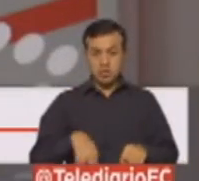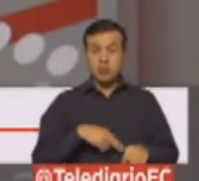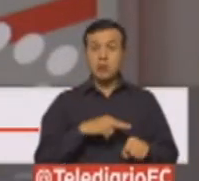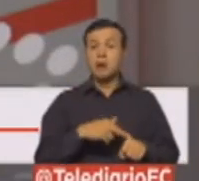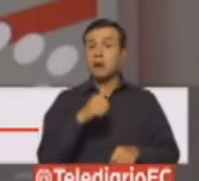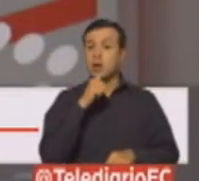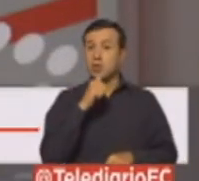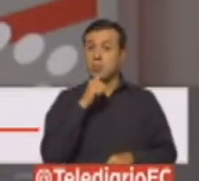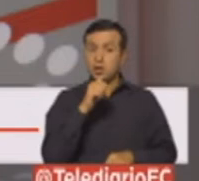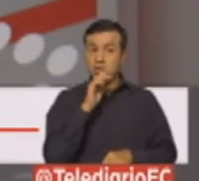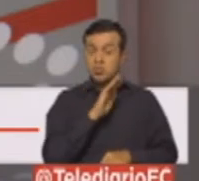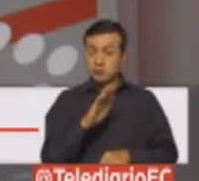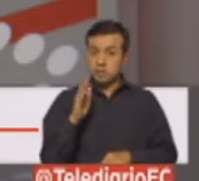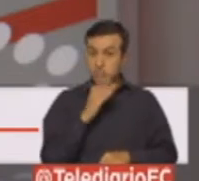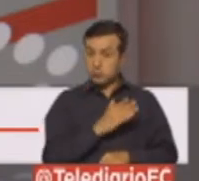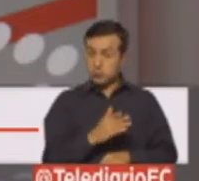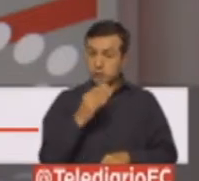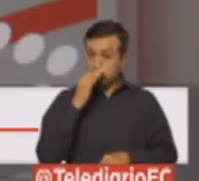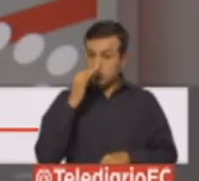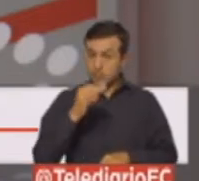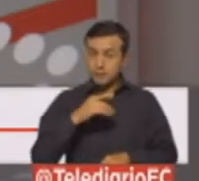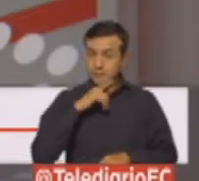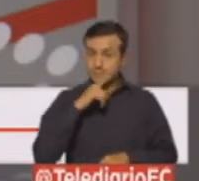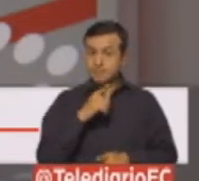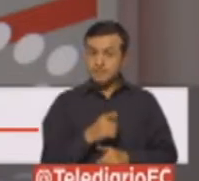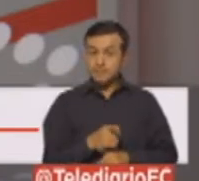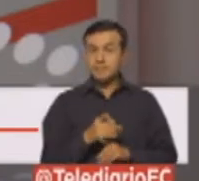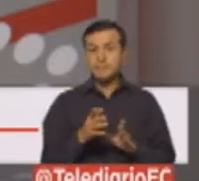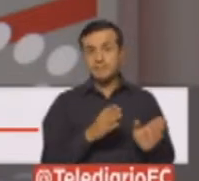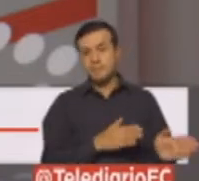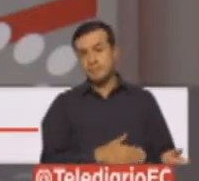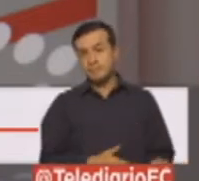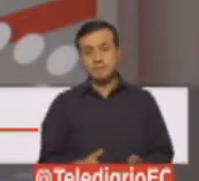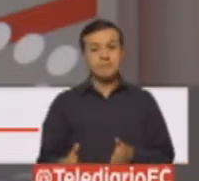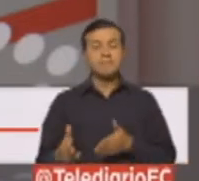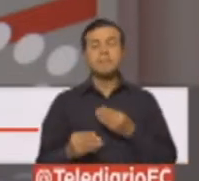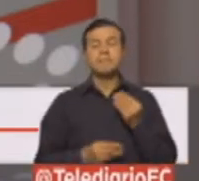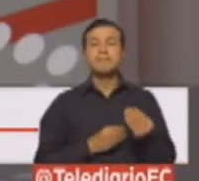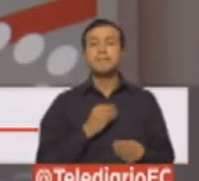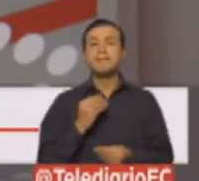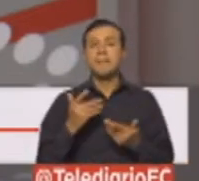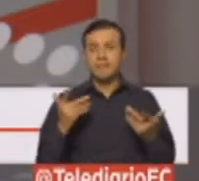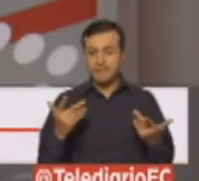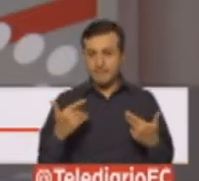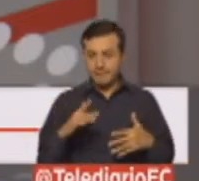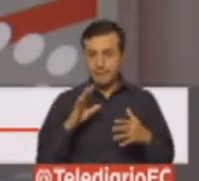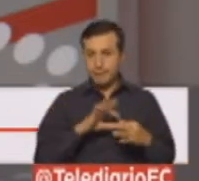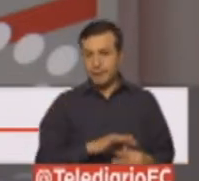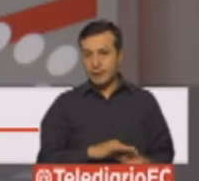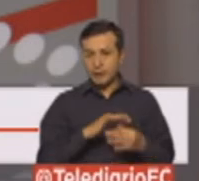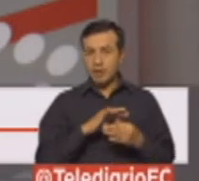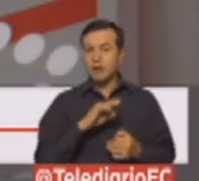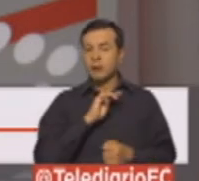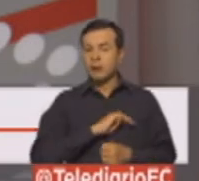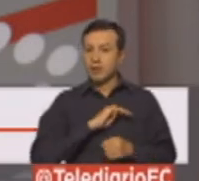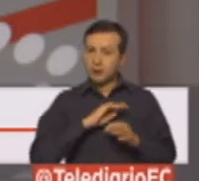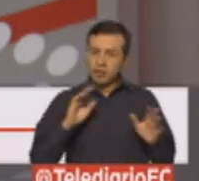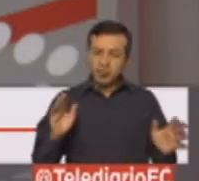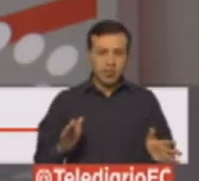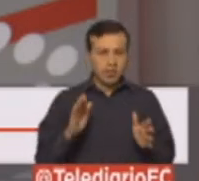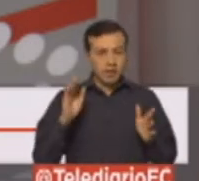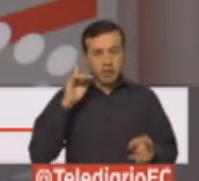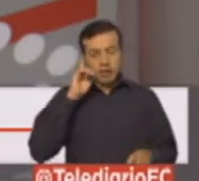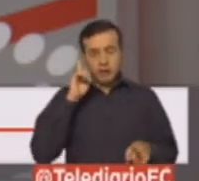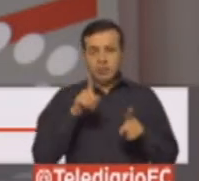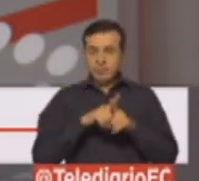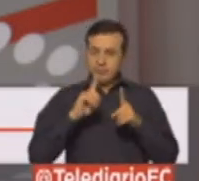los músculos reales de la ejecución y la prevención a través de una alianza con los gas estamos impulsando un acuerdo